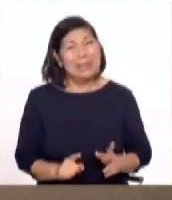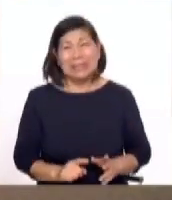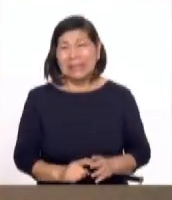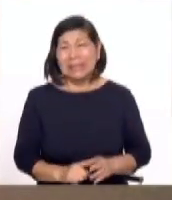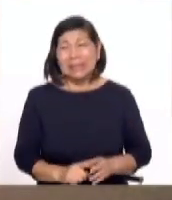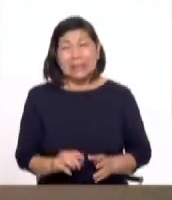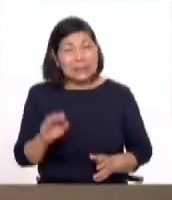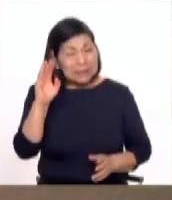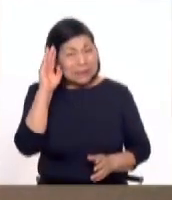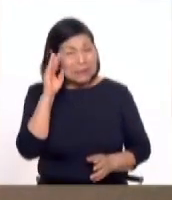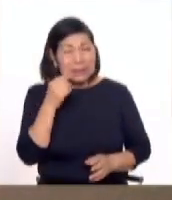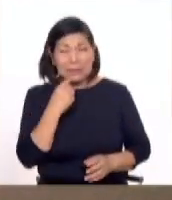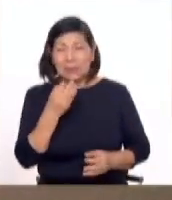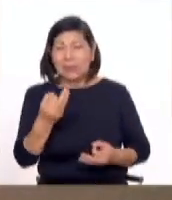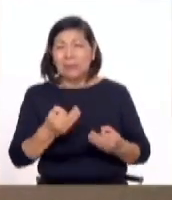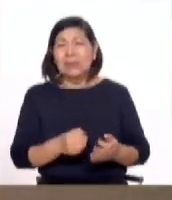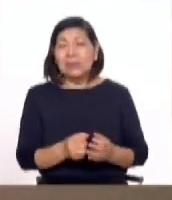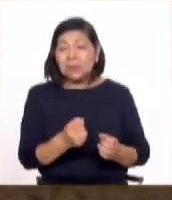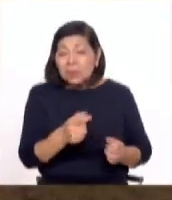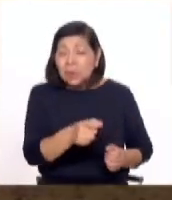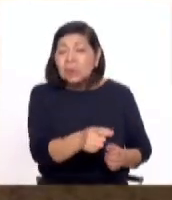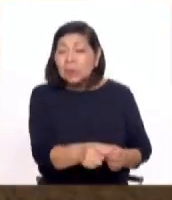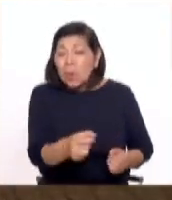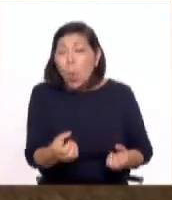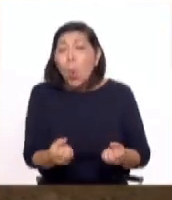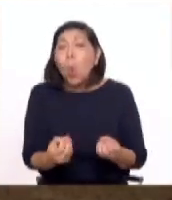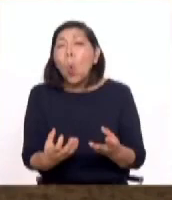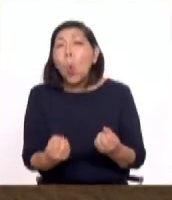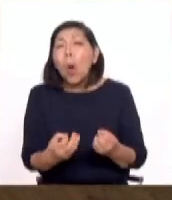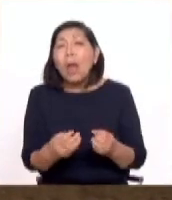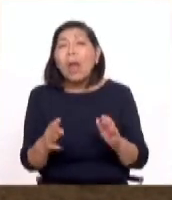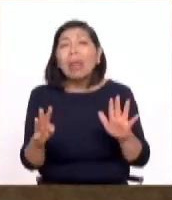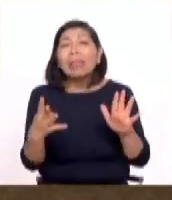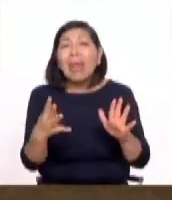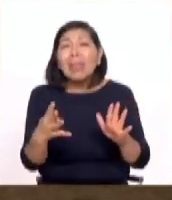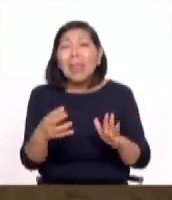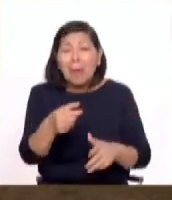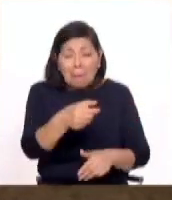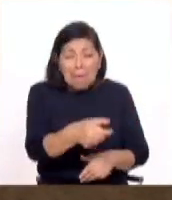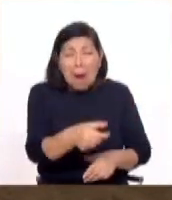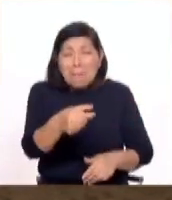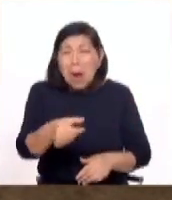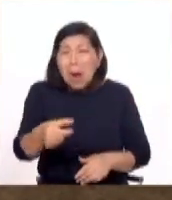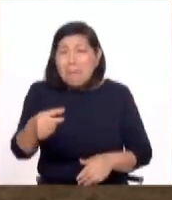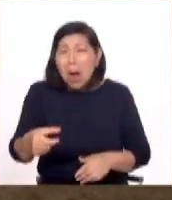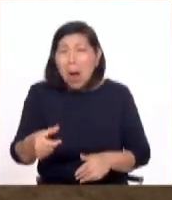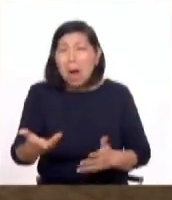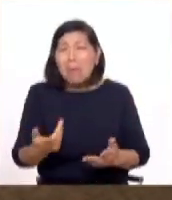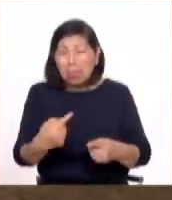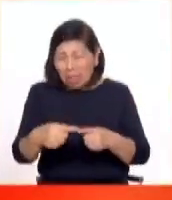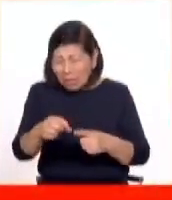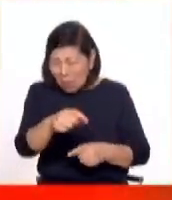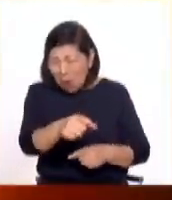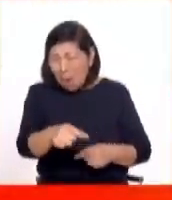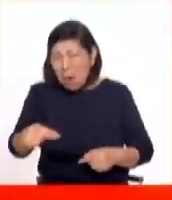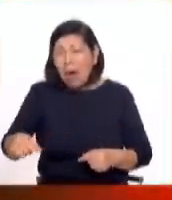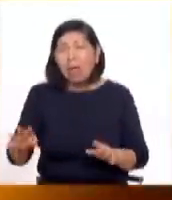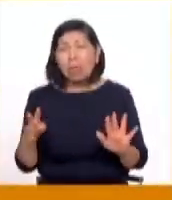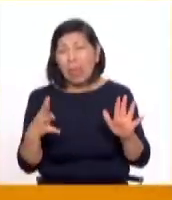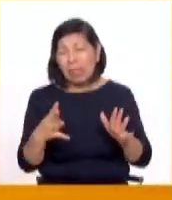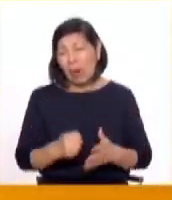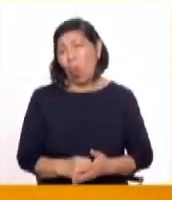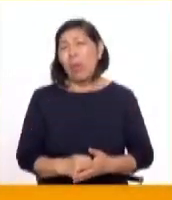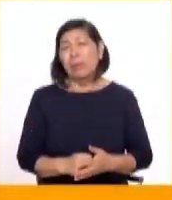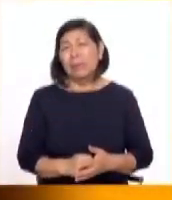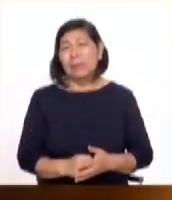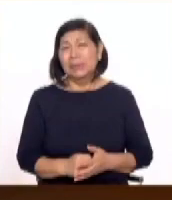Peritos de criminalística contabilizaron en el lugar alrededor de 19 casquillos de bala y proyectiles.